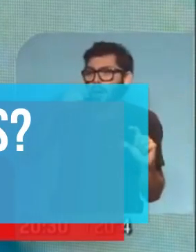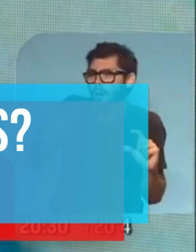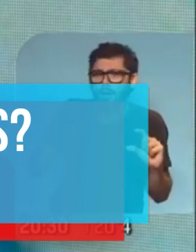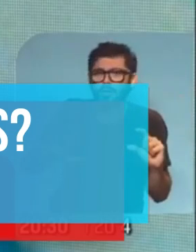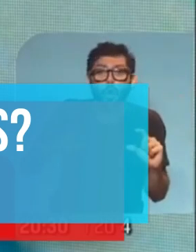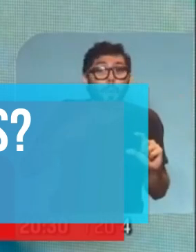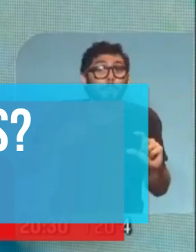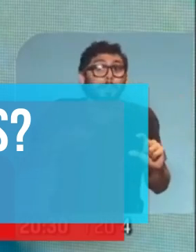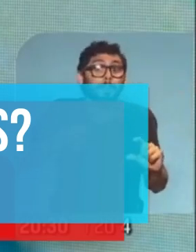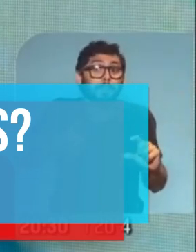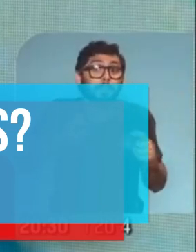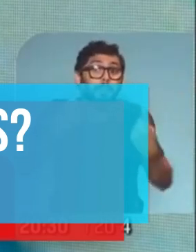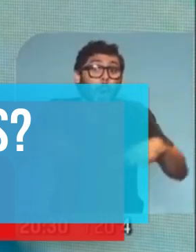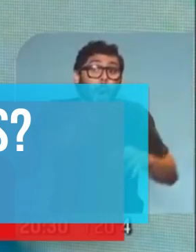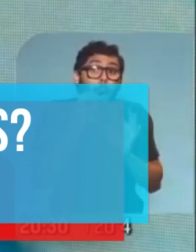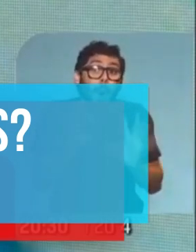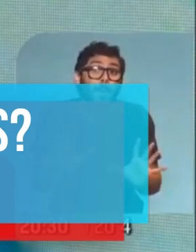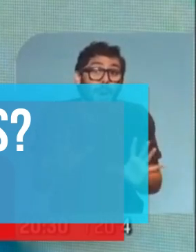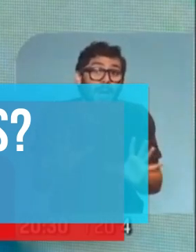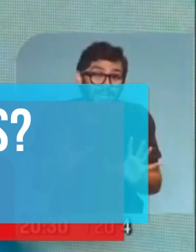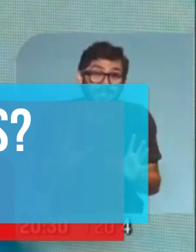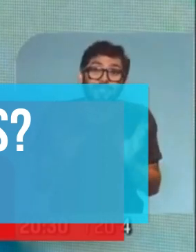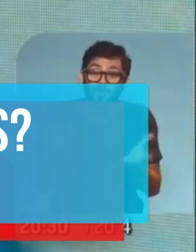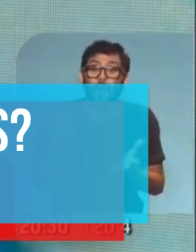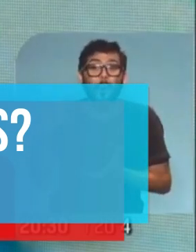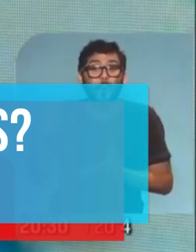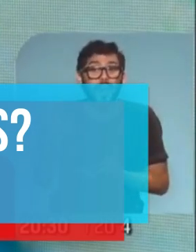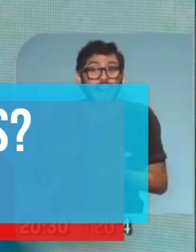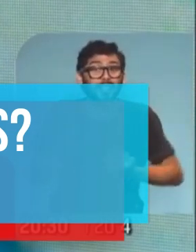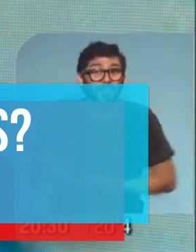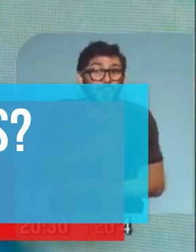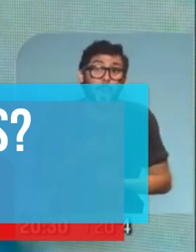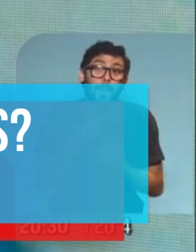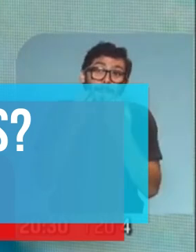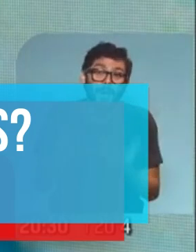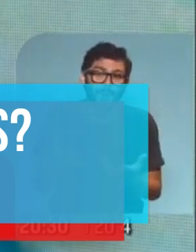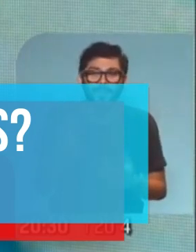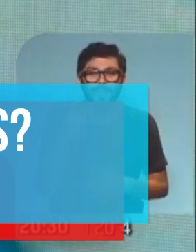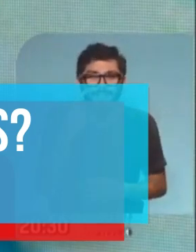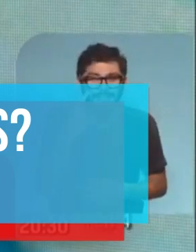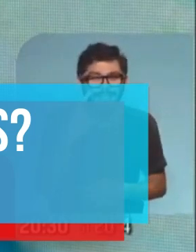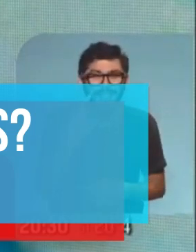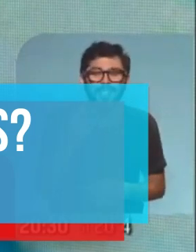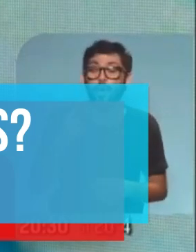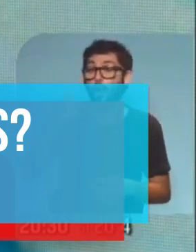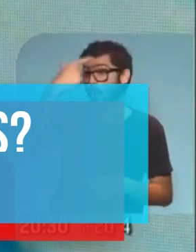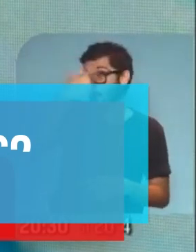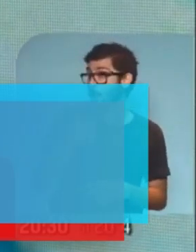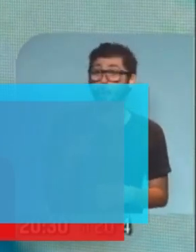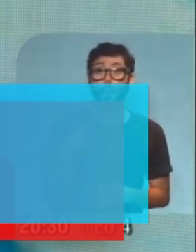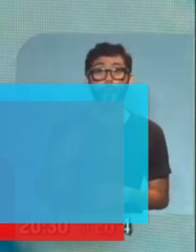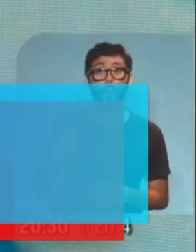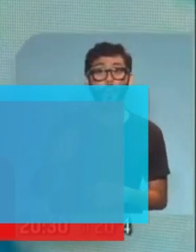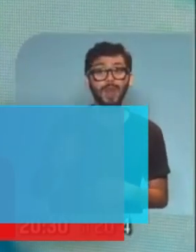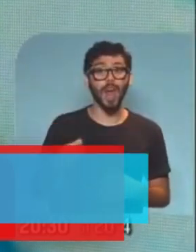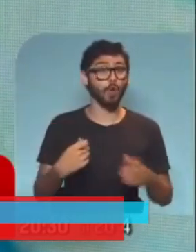el organismo conducido por fernanda raverta mantiene la chance de actualizar los datos personales que resultaron clave